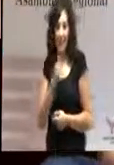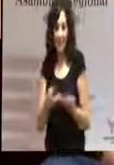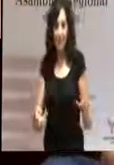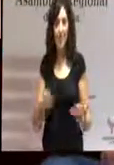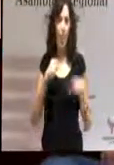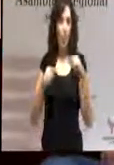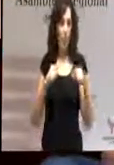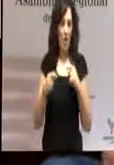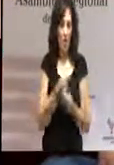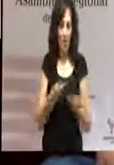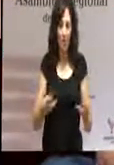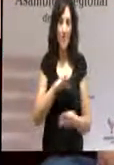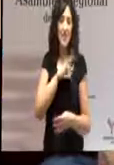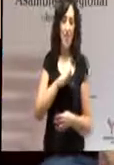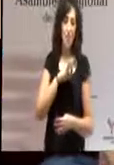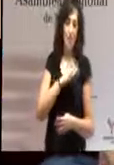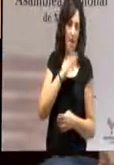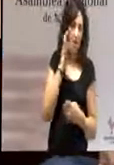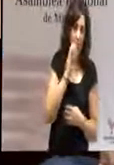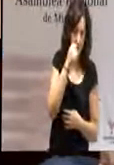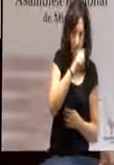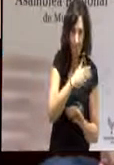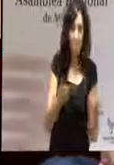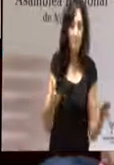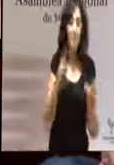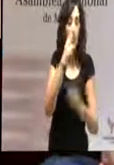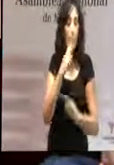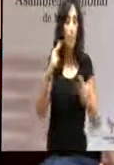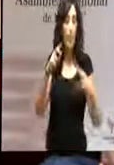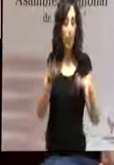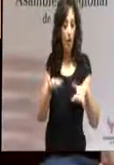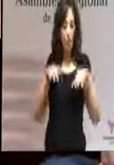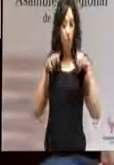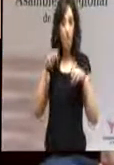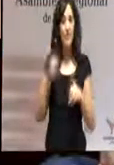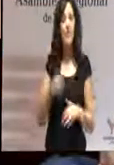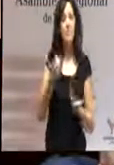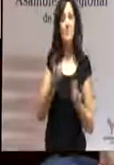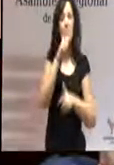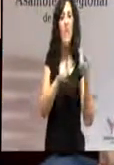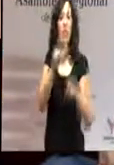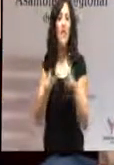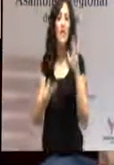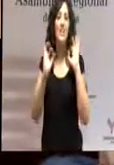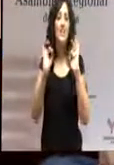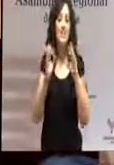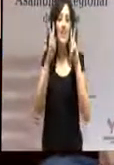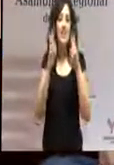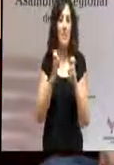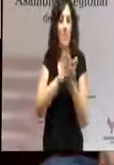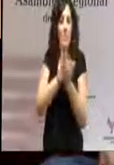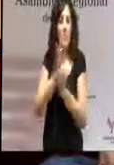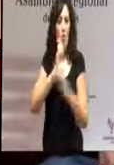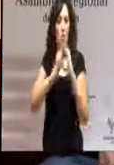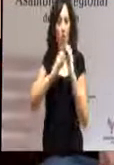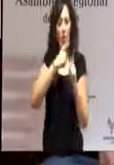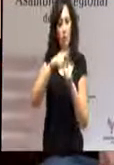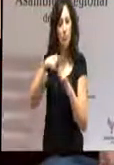autoridades, señorías, público que nos acompaña y ciudadanía que nos sigue a través de los distintos medios de